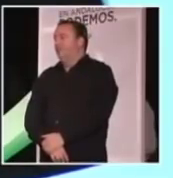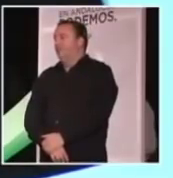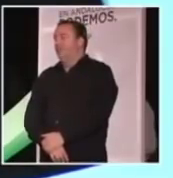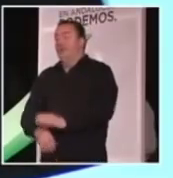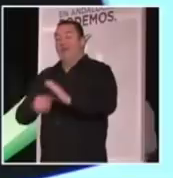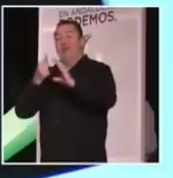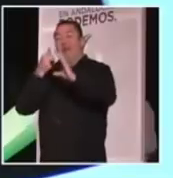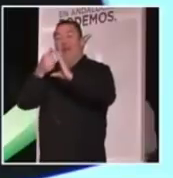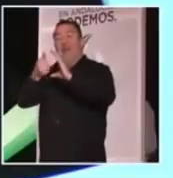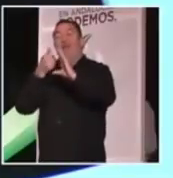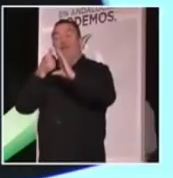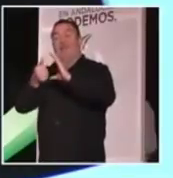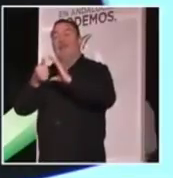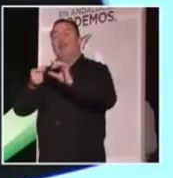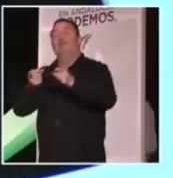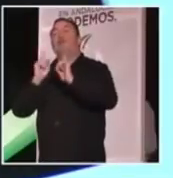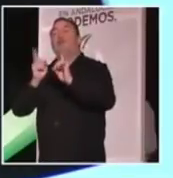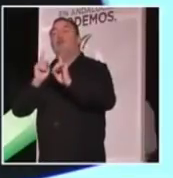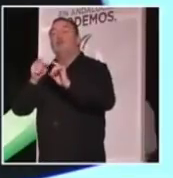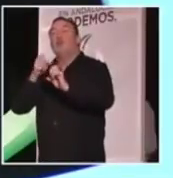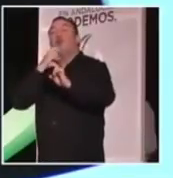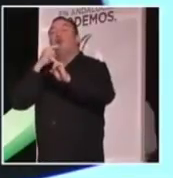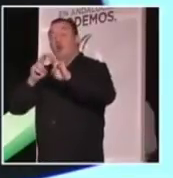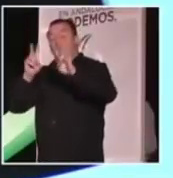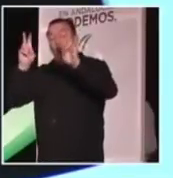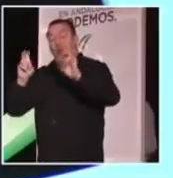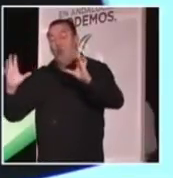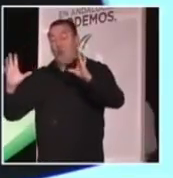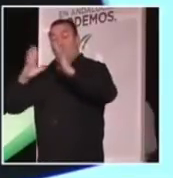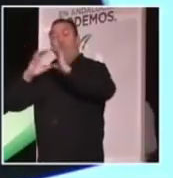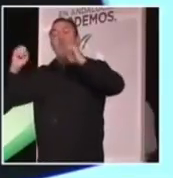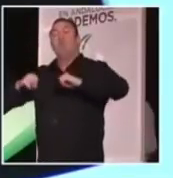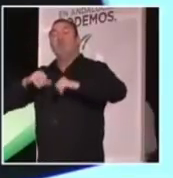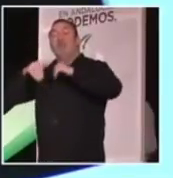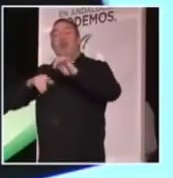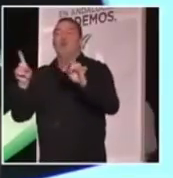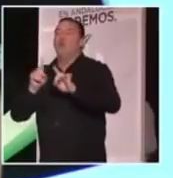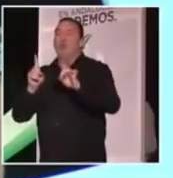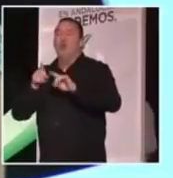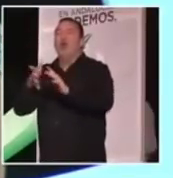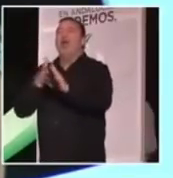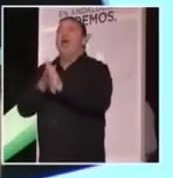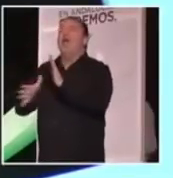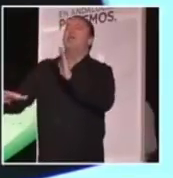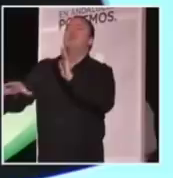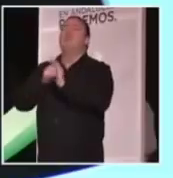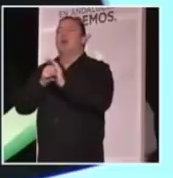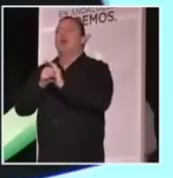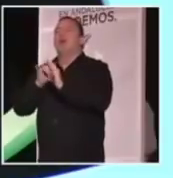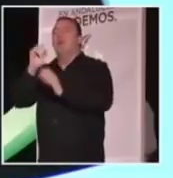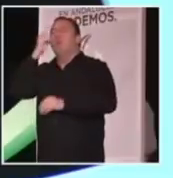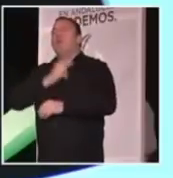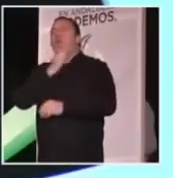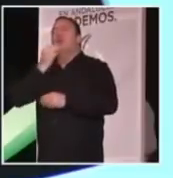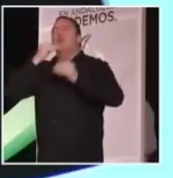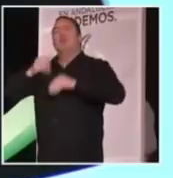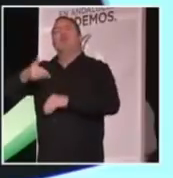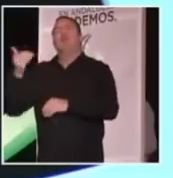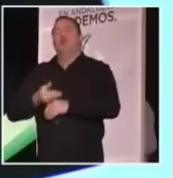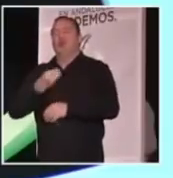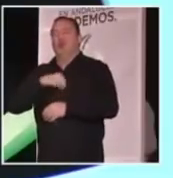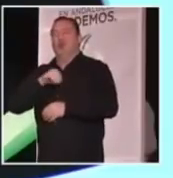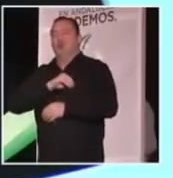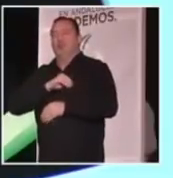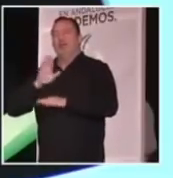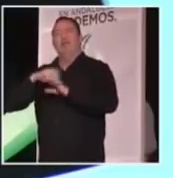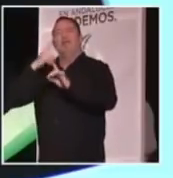Adelante Andalucía no es solo es el nombre de una coalición electoral, es una señal que marca un compromiso histórico en España